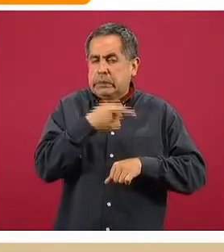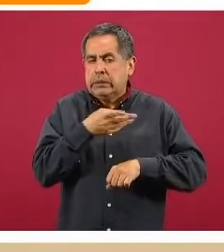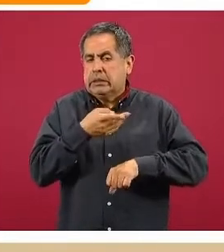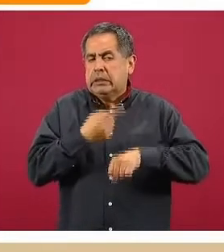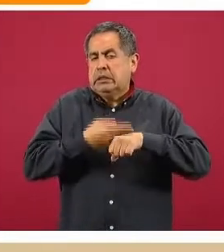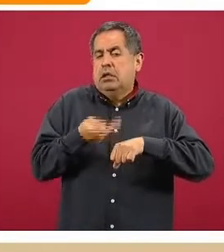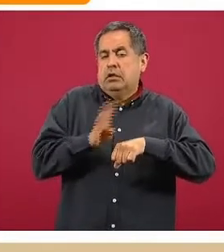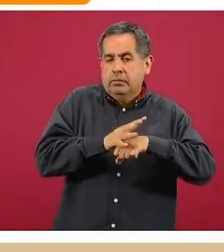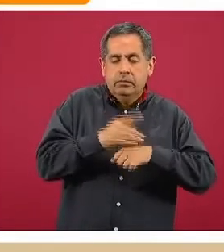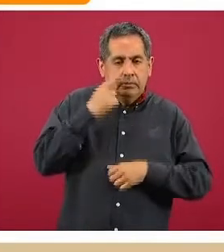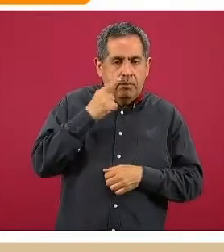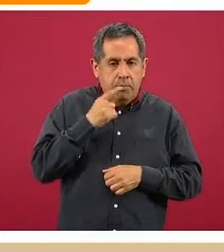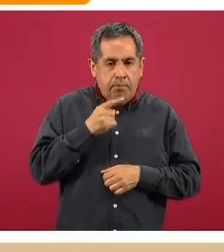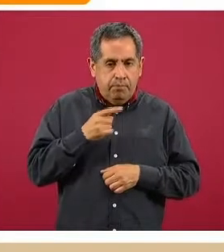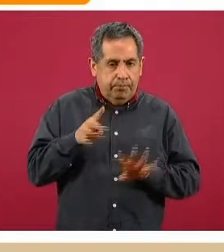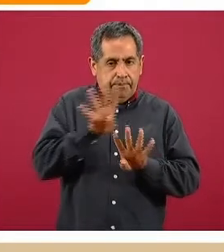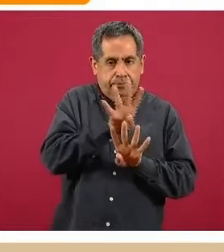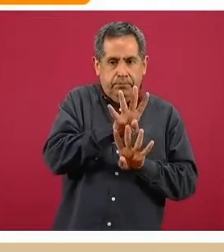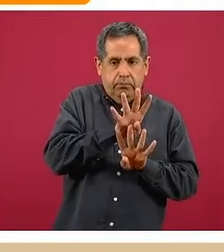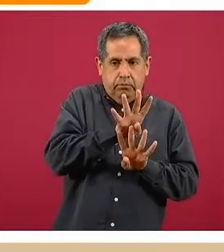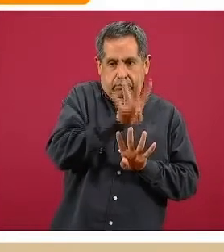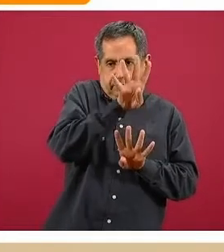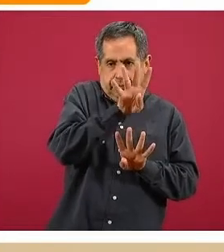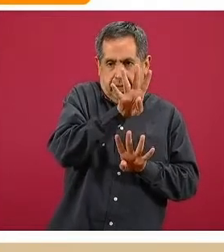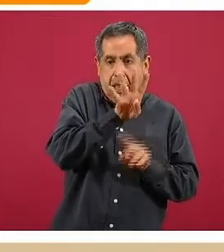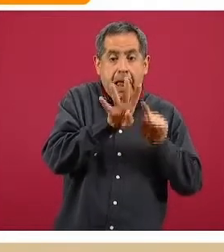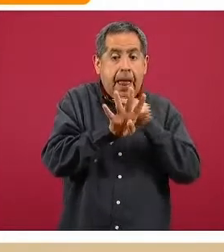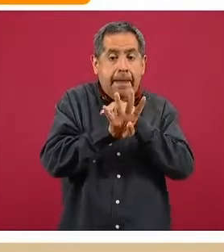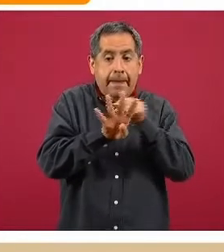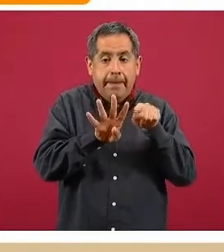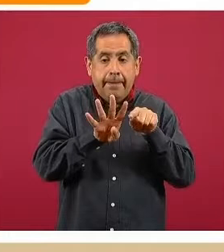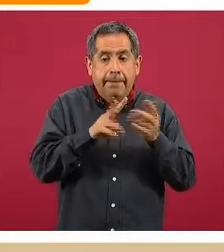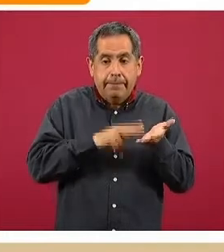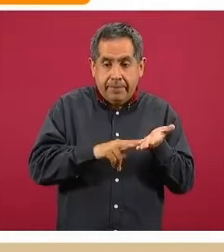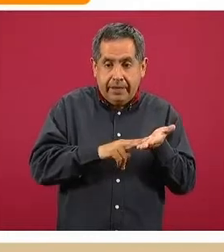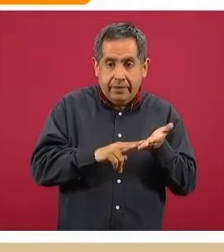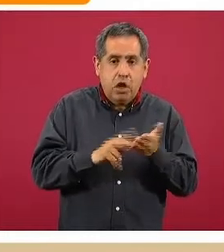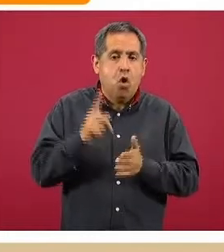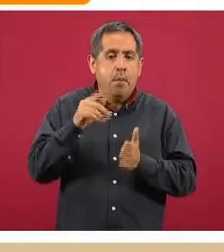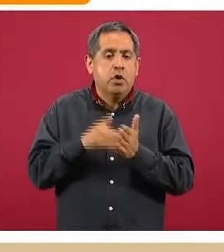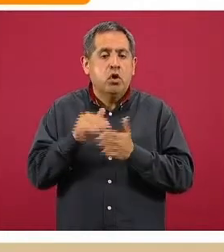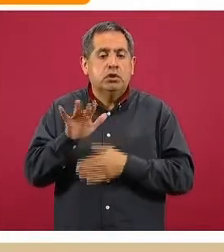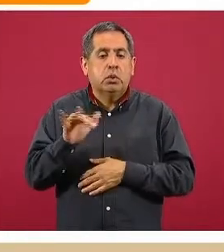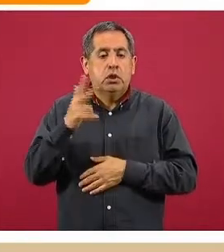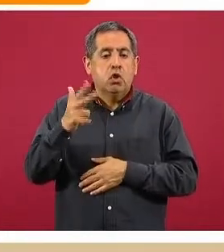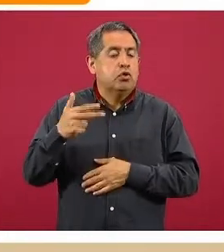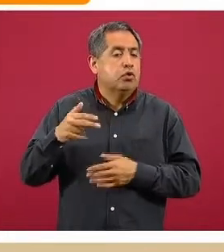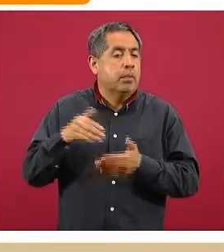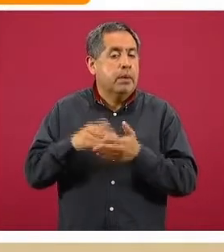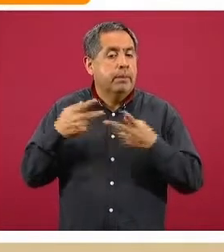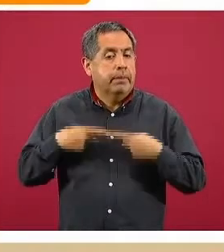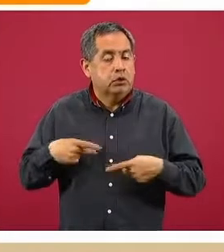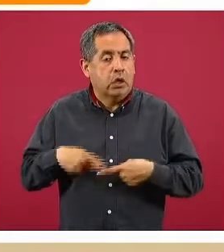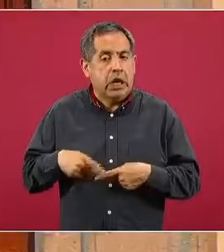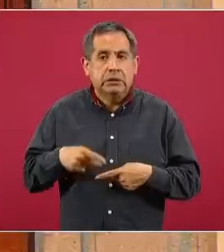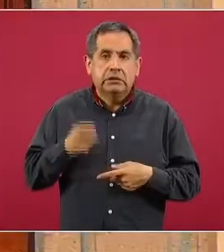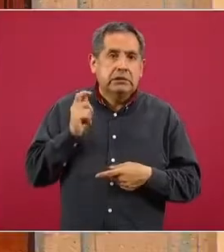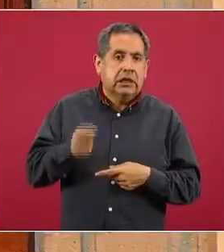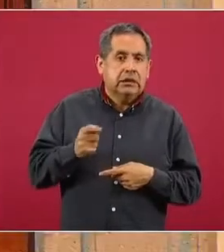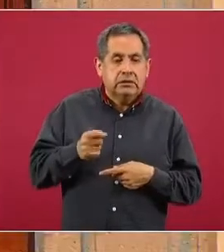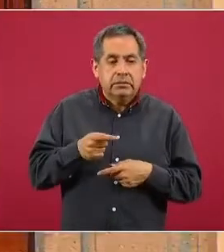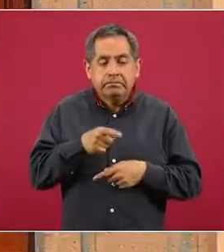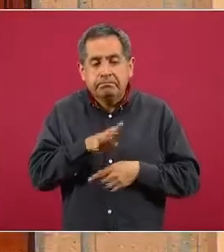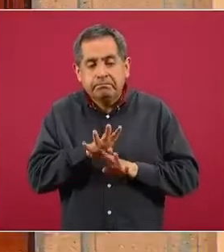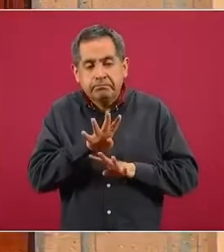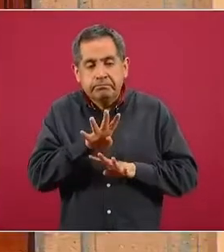de color verde están distribuidas las más de 1.058.000 personas que para el corte del día de hoy dieron